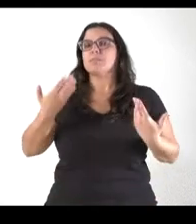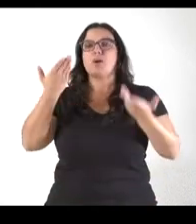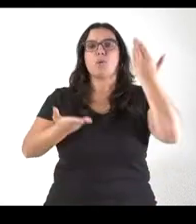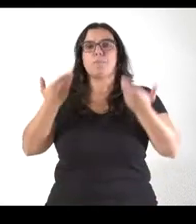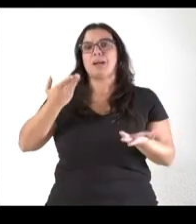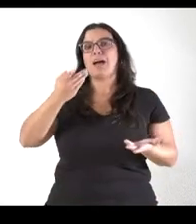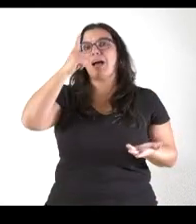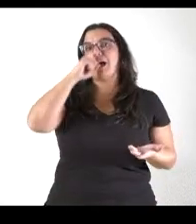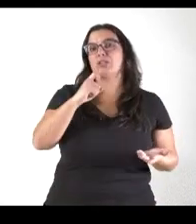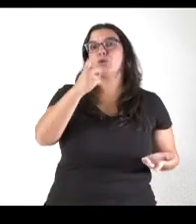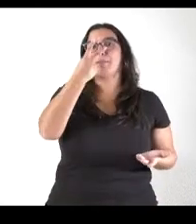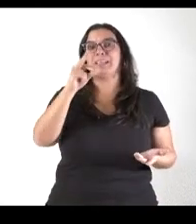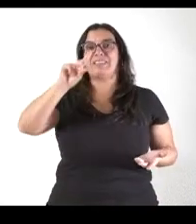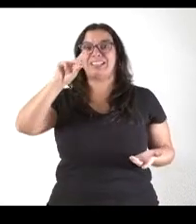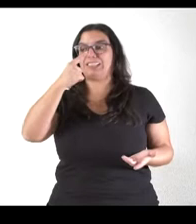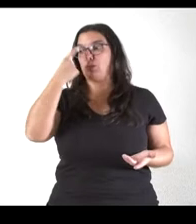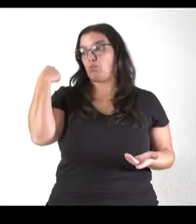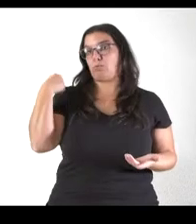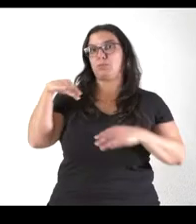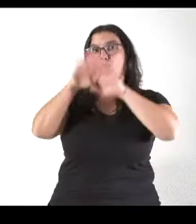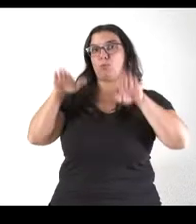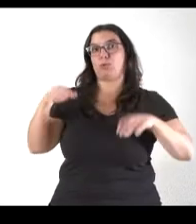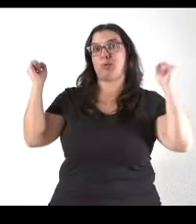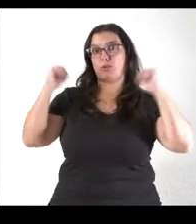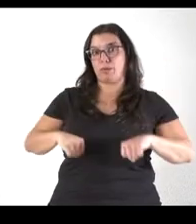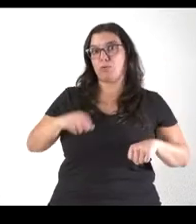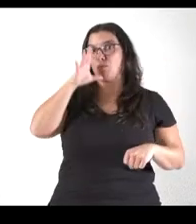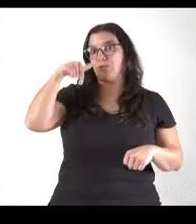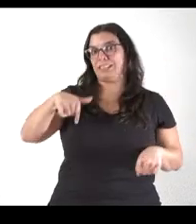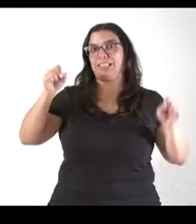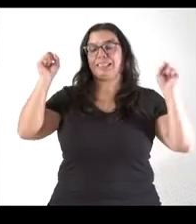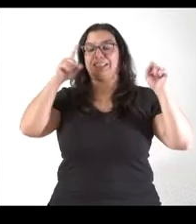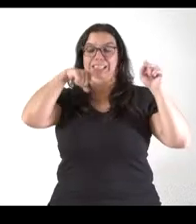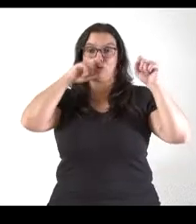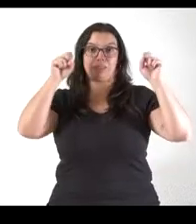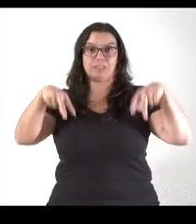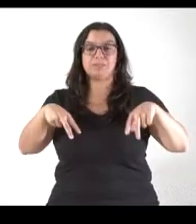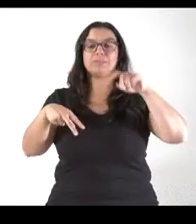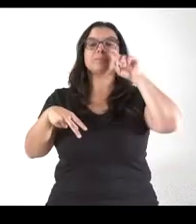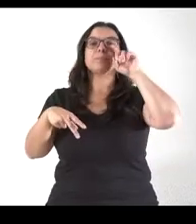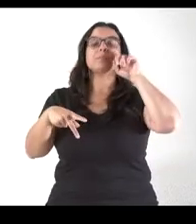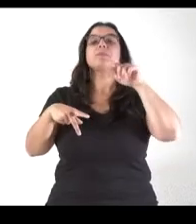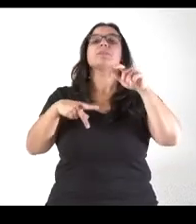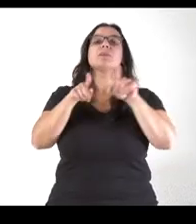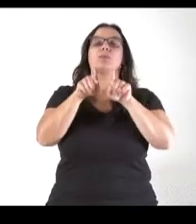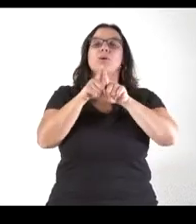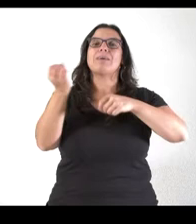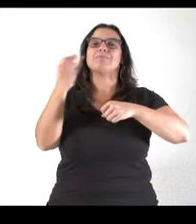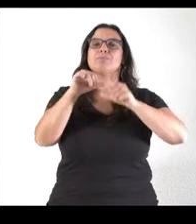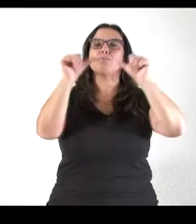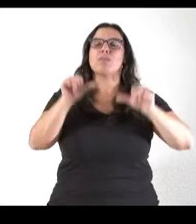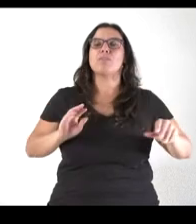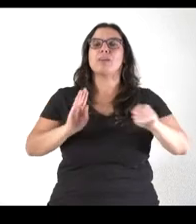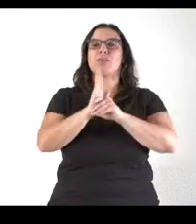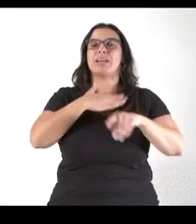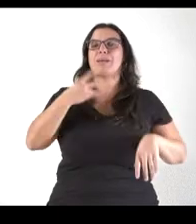que fue el último presupuesto aprobado los ingresos del modelo de financiación crecerían algo más del 20% como